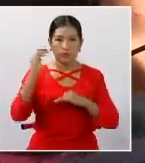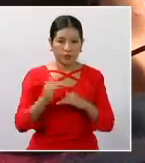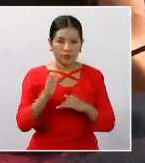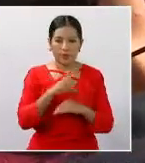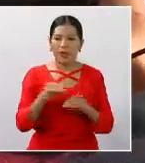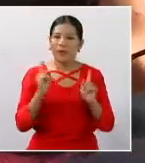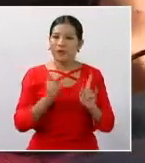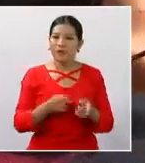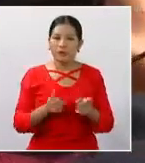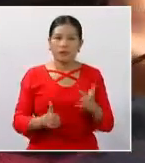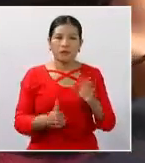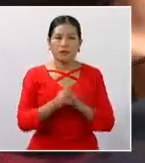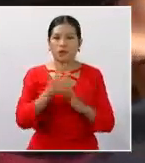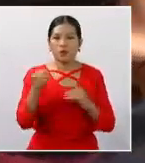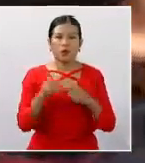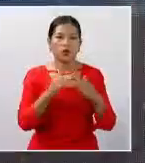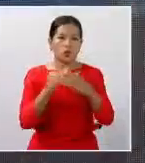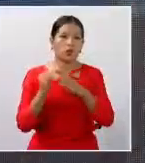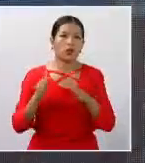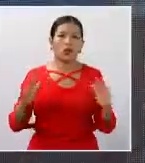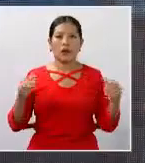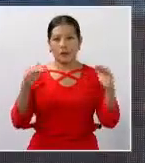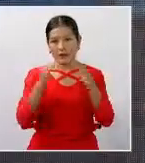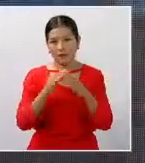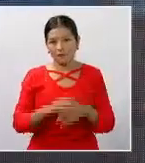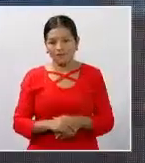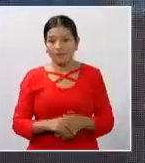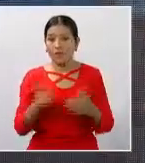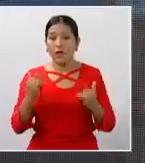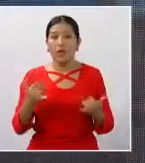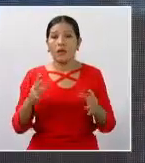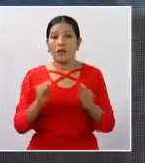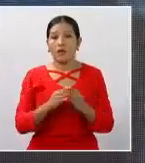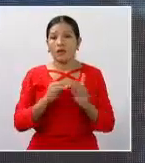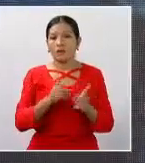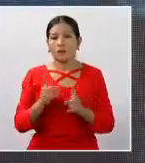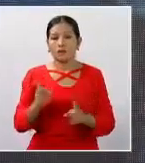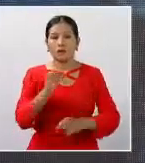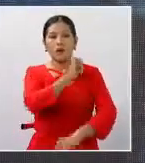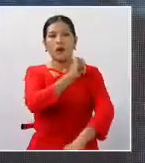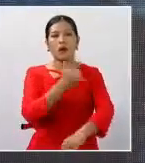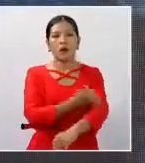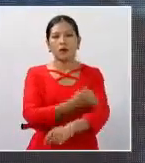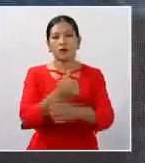pasaba en la ciudad de La Paz. A propósito, las autoridades han informado que este viernes